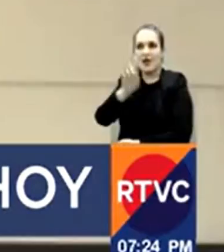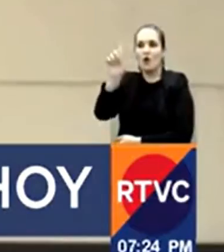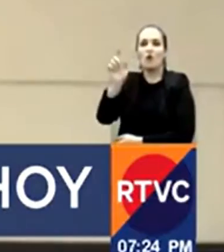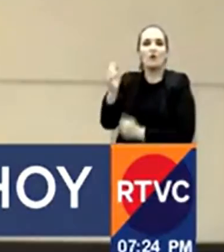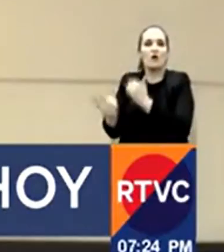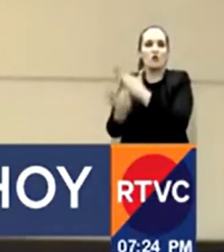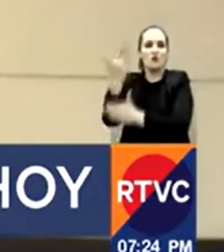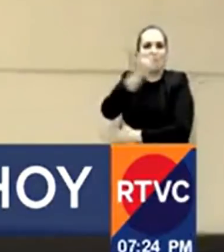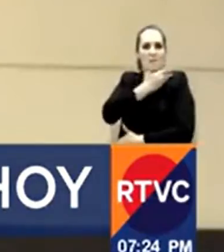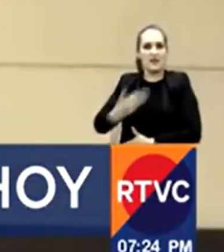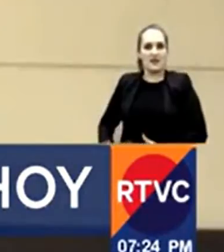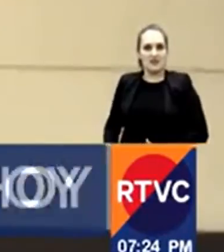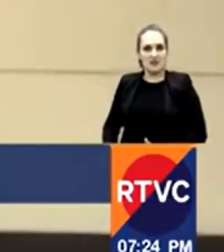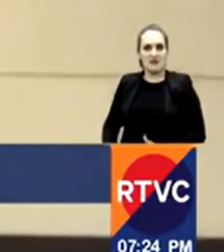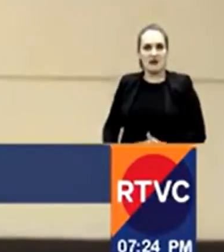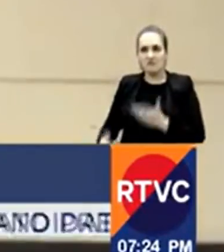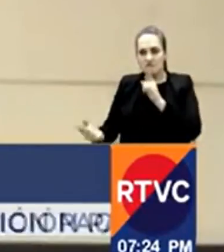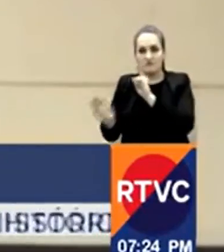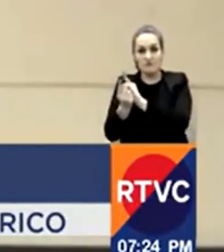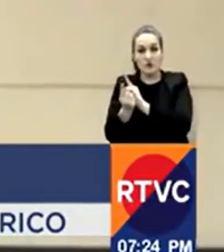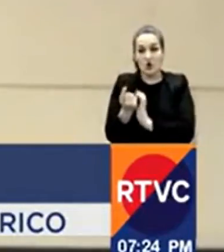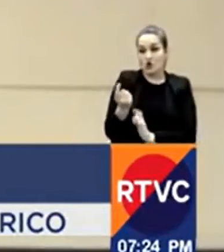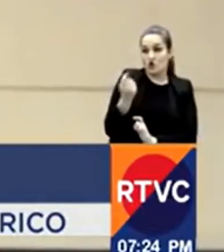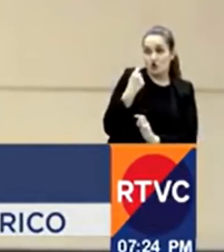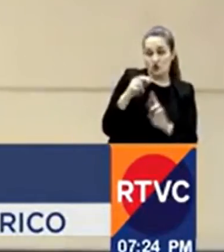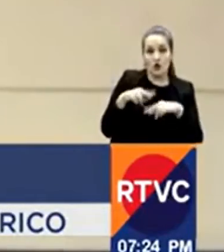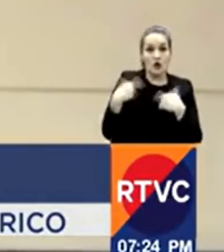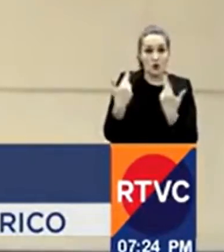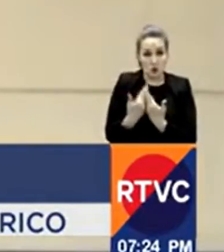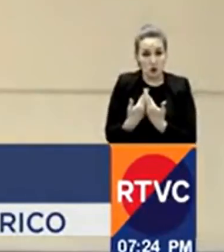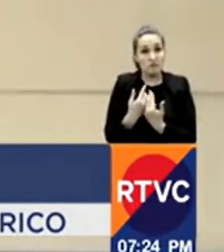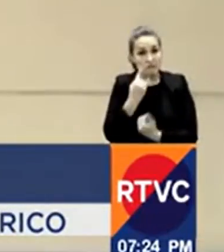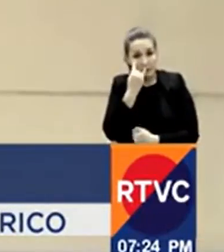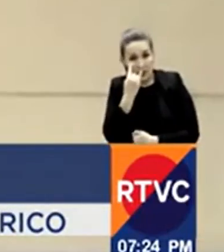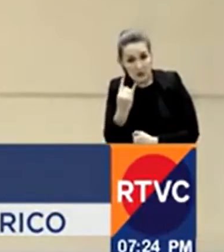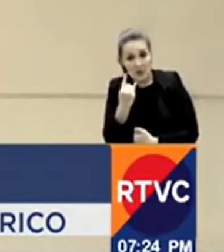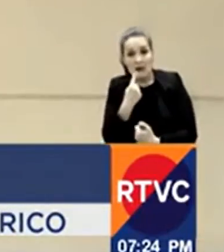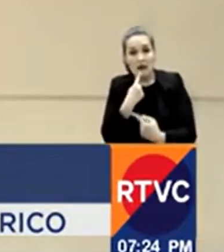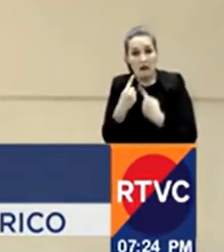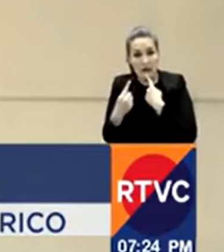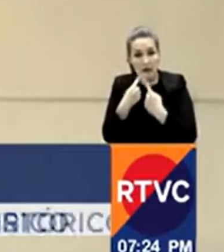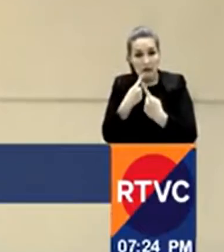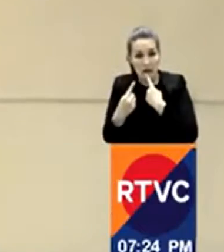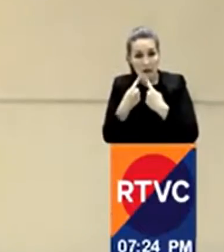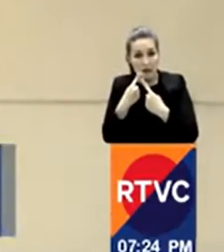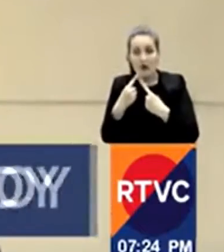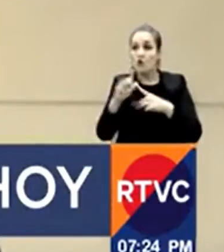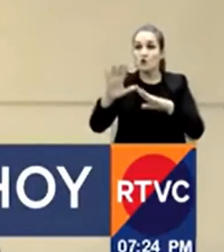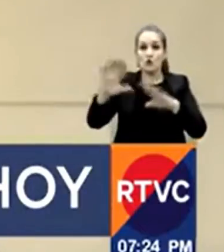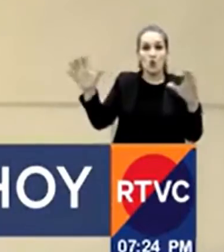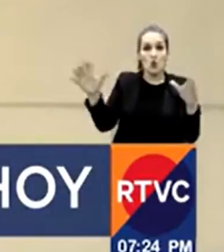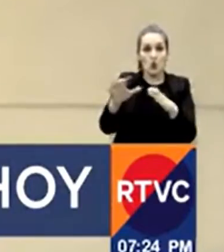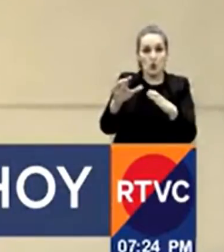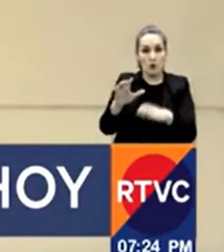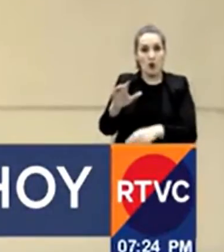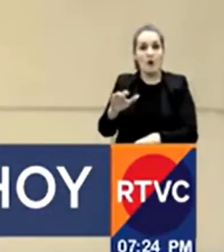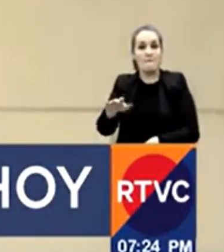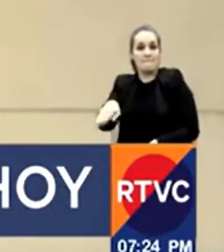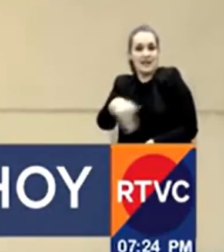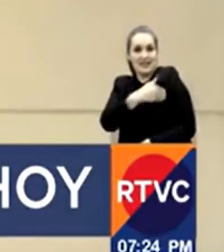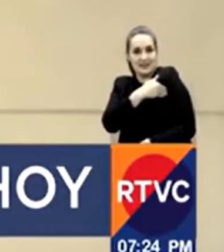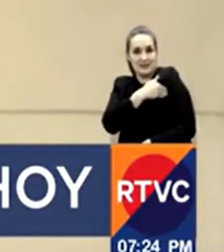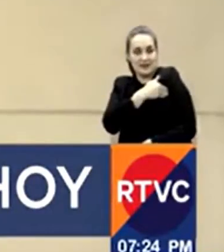Gabriel Boric. Acabo de tener una reunión muy interesante con las ministras, 4 o